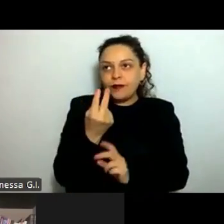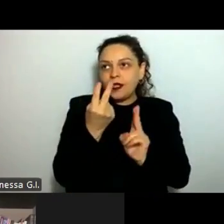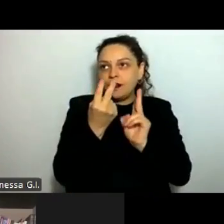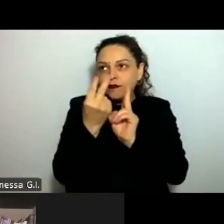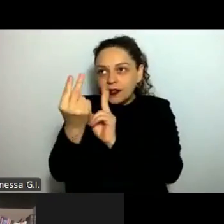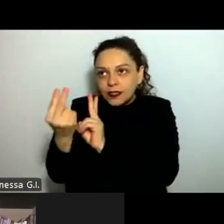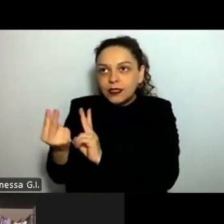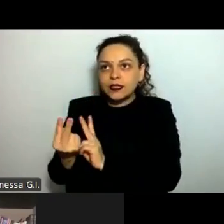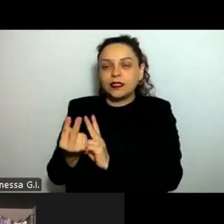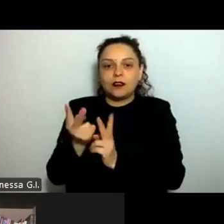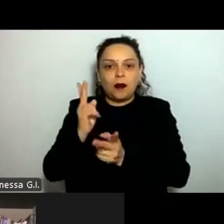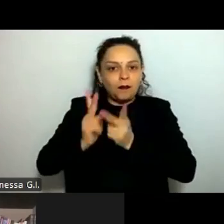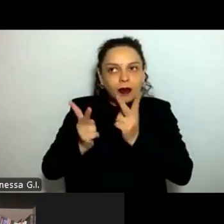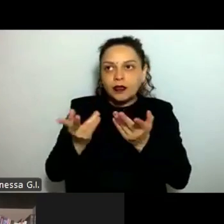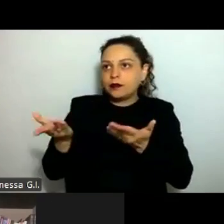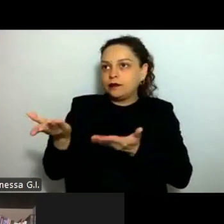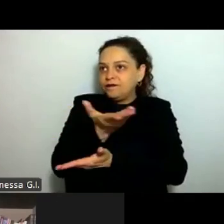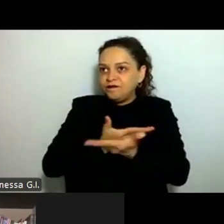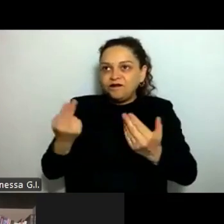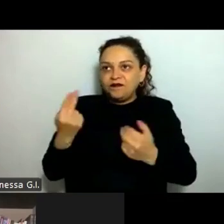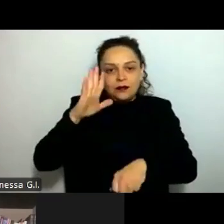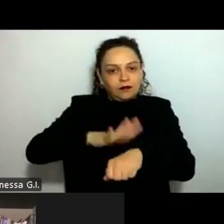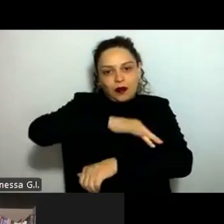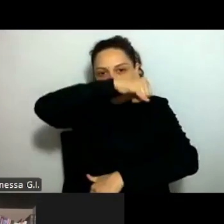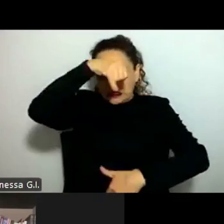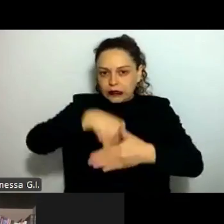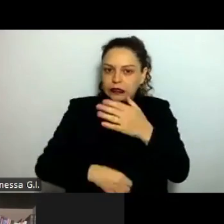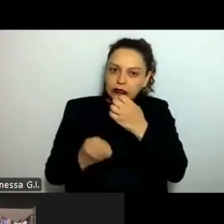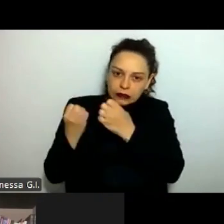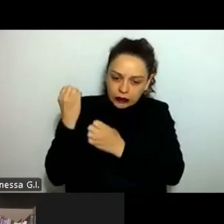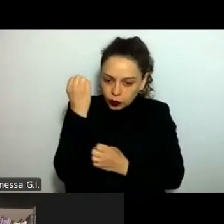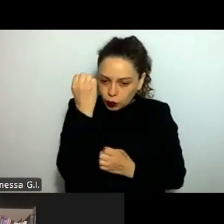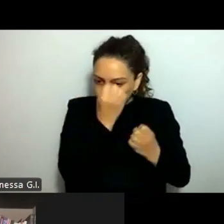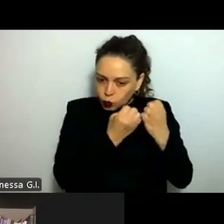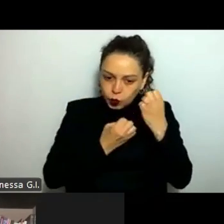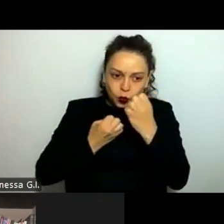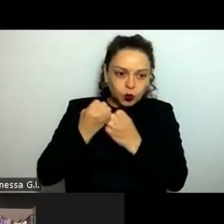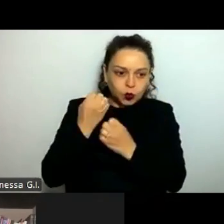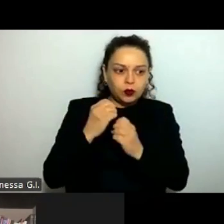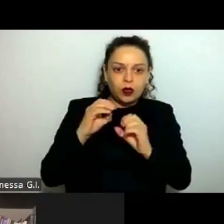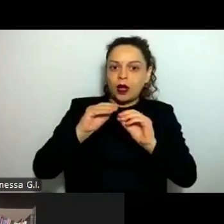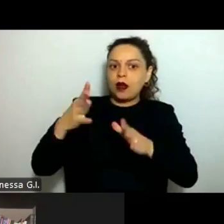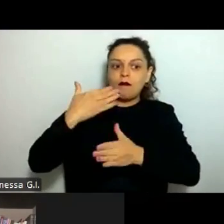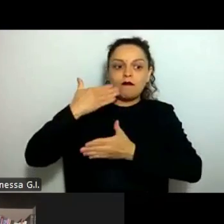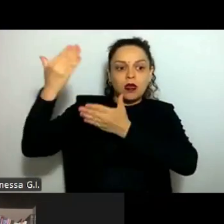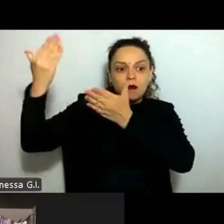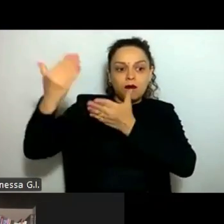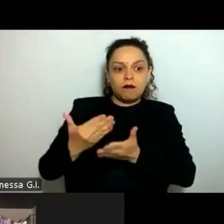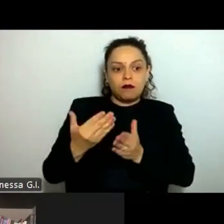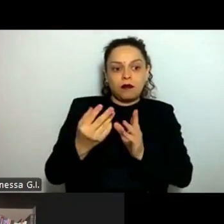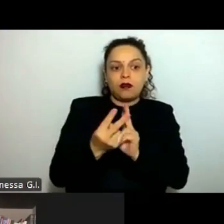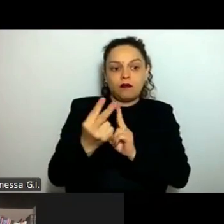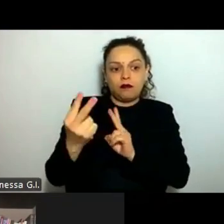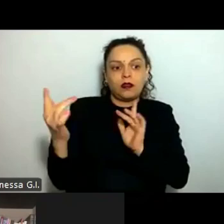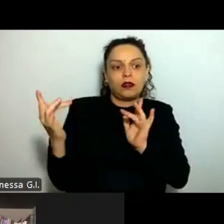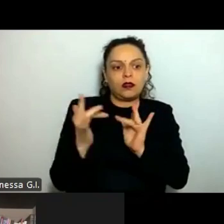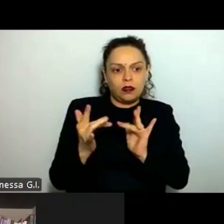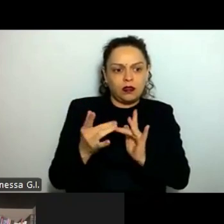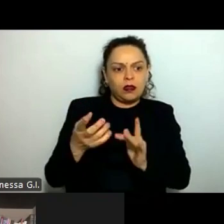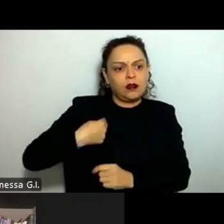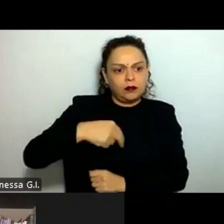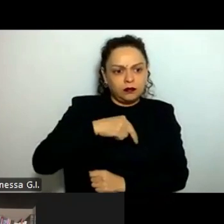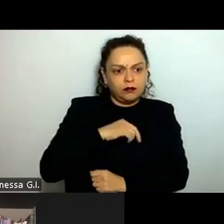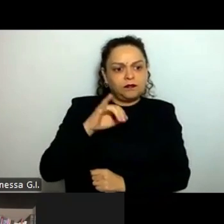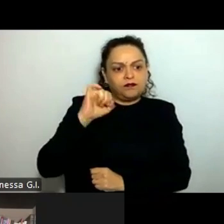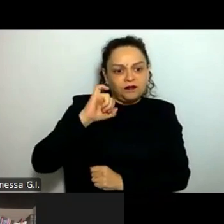serán bienvenidos desde luego, pero bueno, desde luego sí nos gustaría dejar en claro